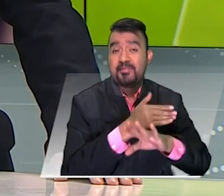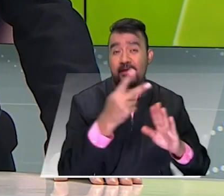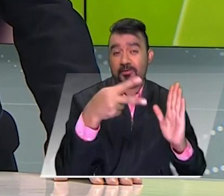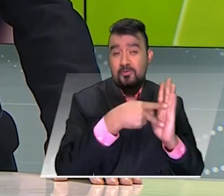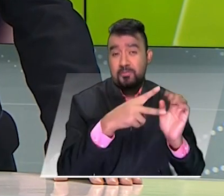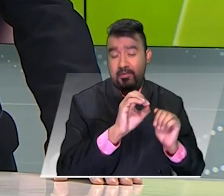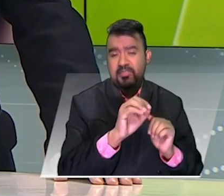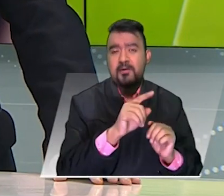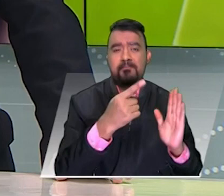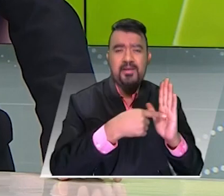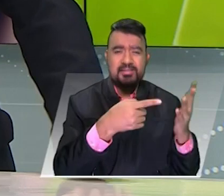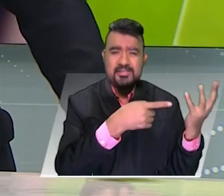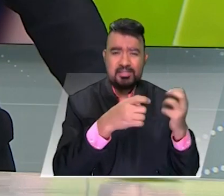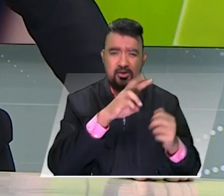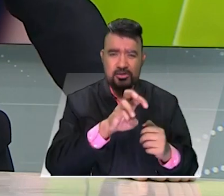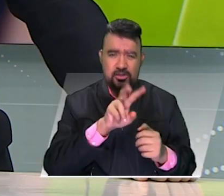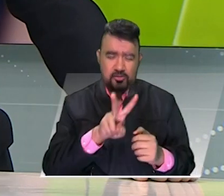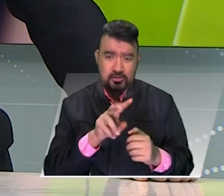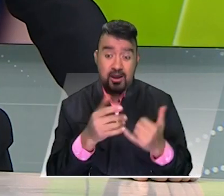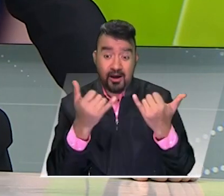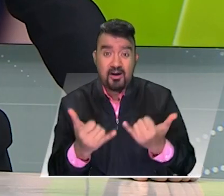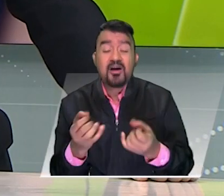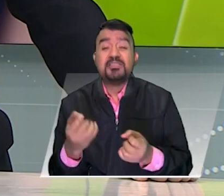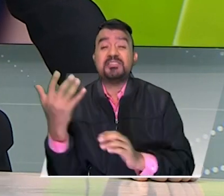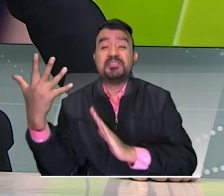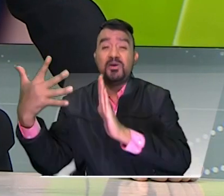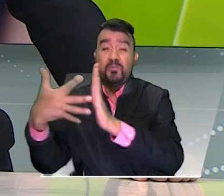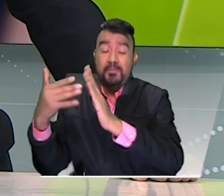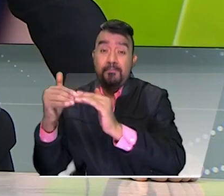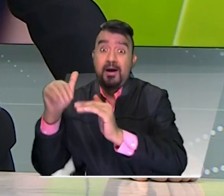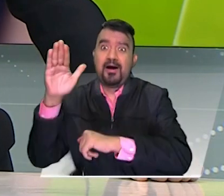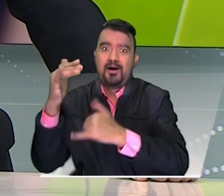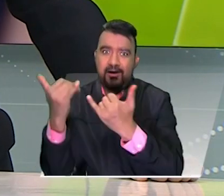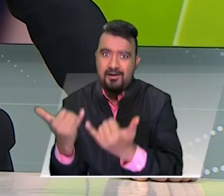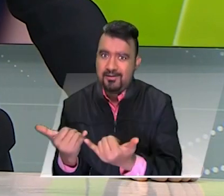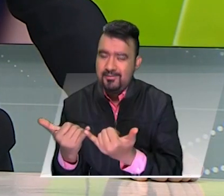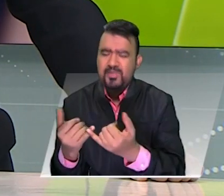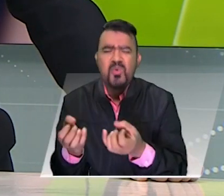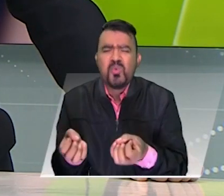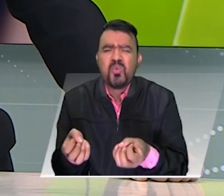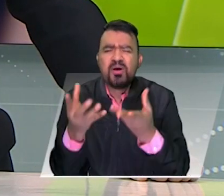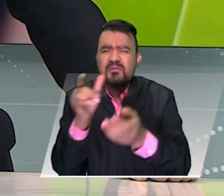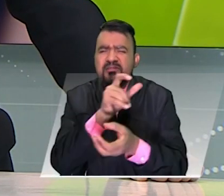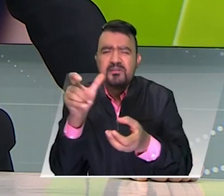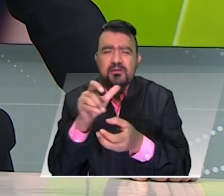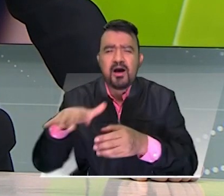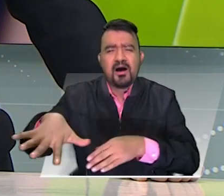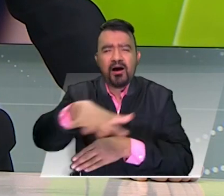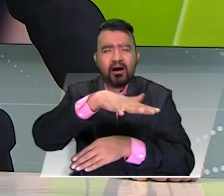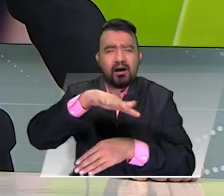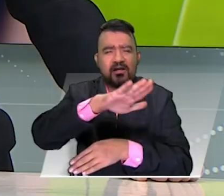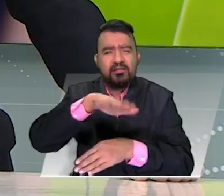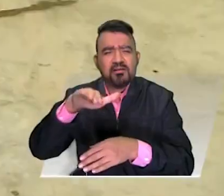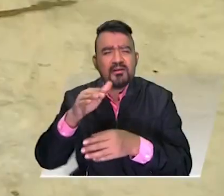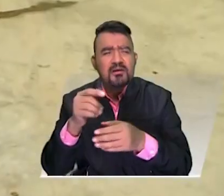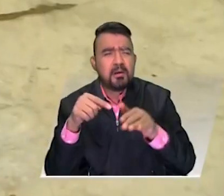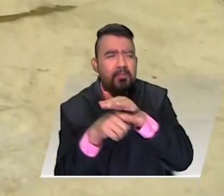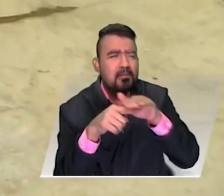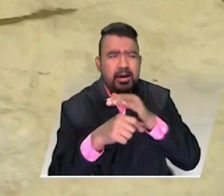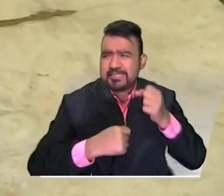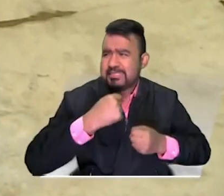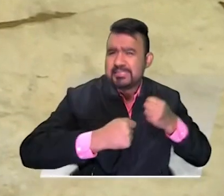5000 266 en este 2021 veamos cómo es la situación en el departamento de antioquia